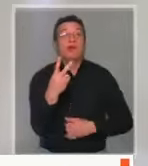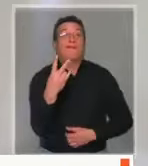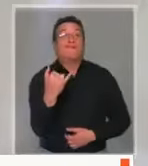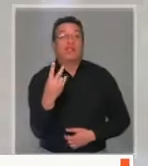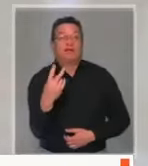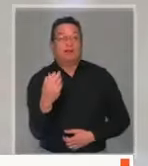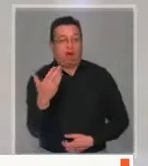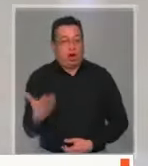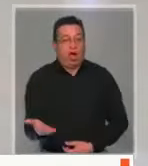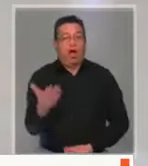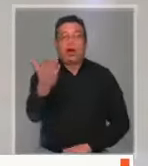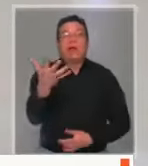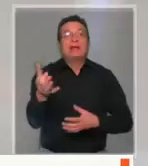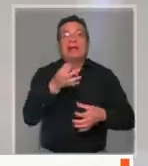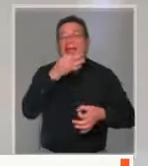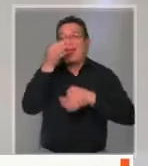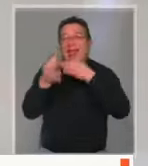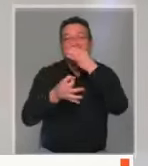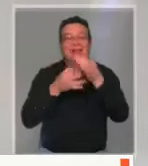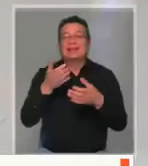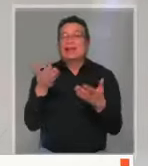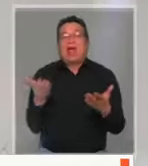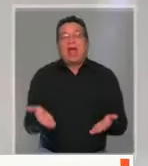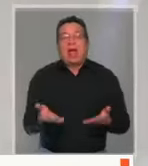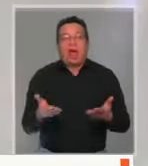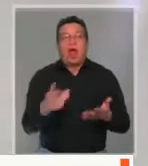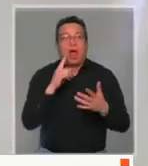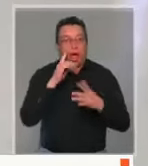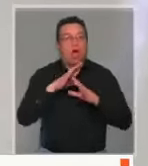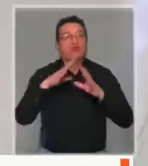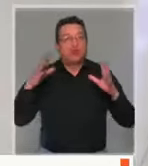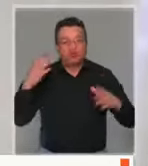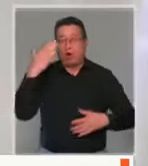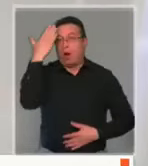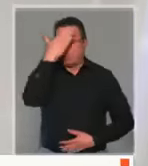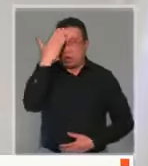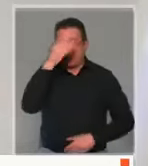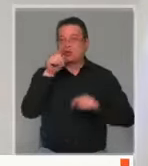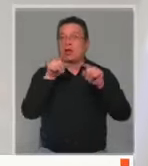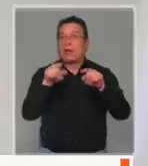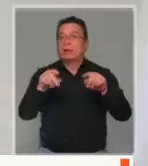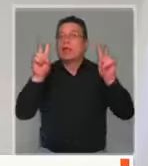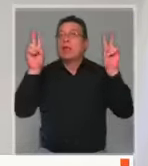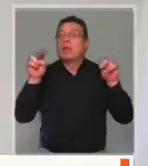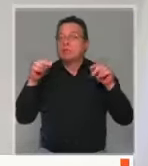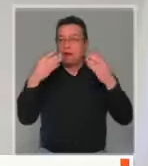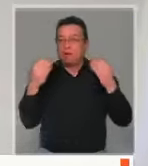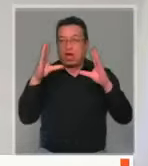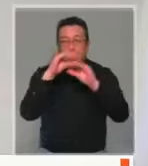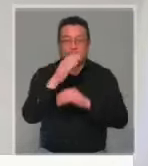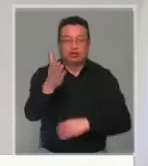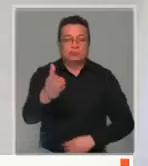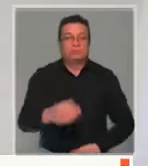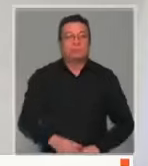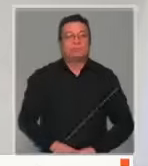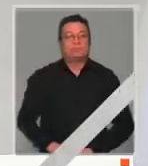¿qué se dice al respecto? Porque hay harta preocupación sobre esta materia. Buenas noches.